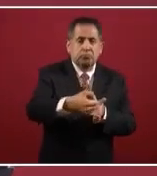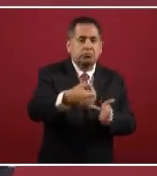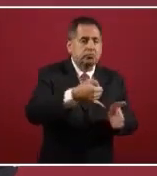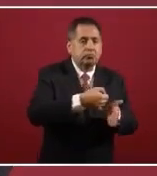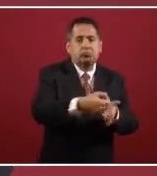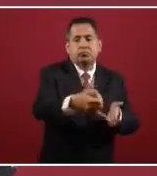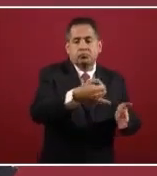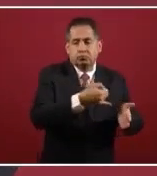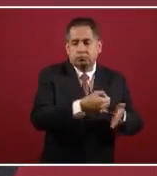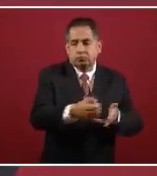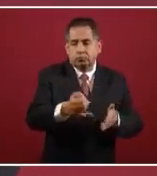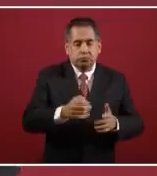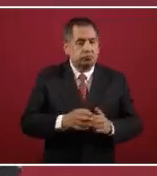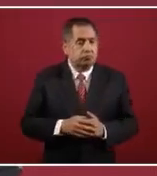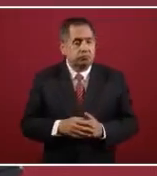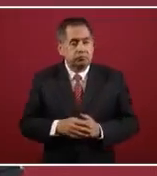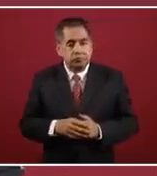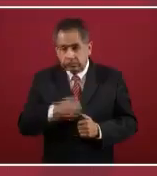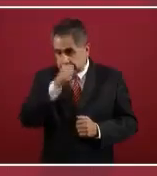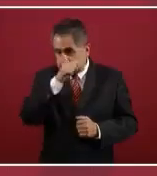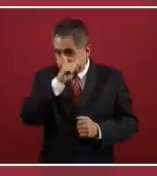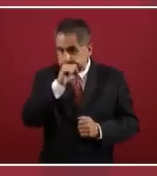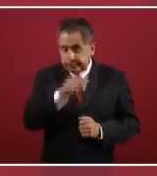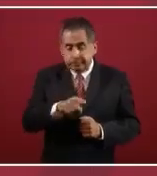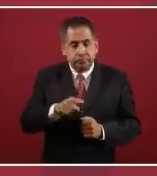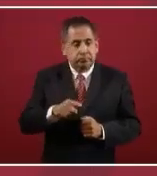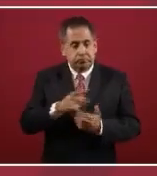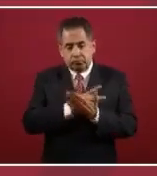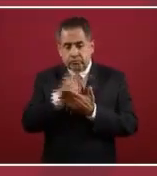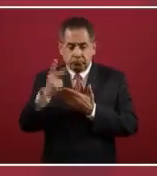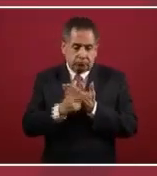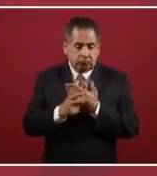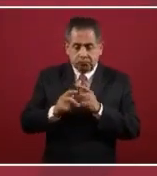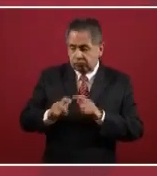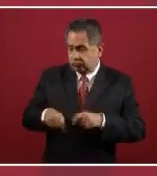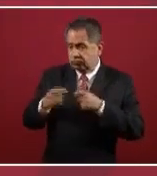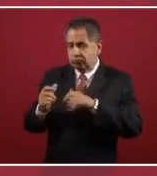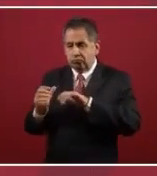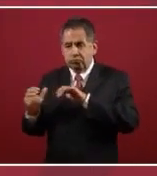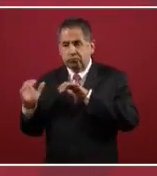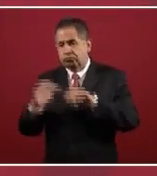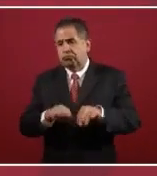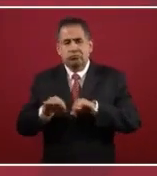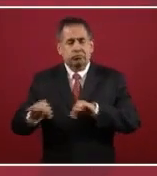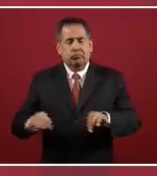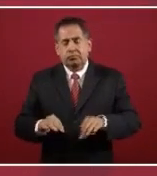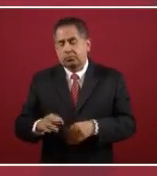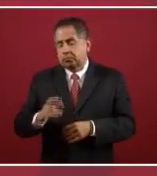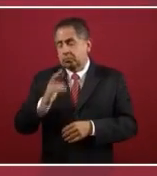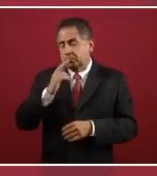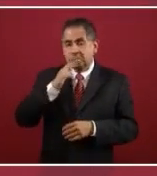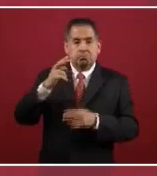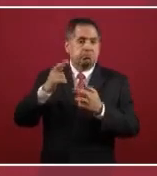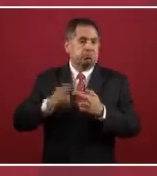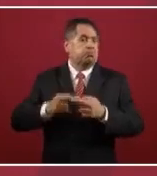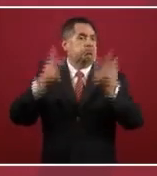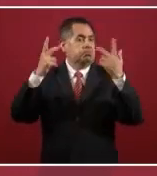Es el programa de creación de empleos más grande